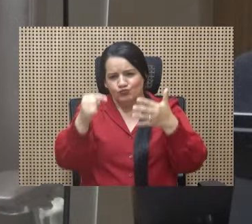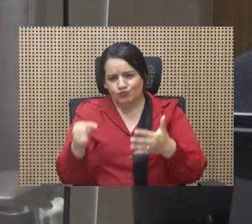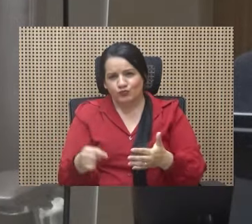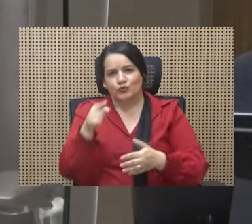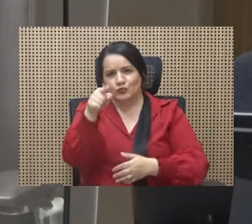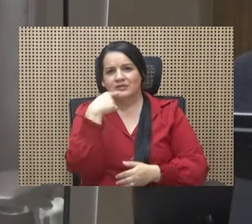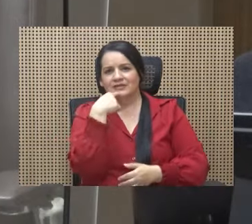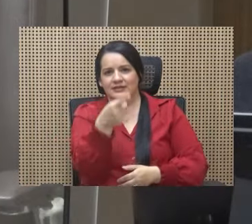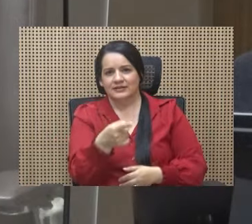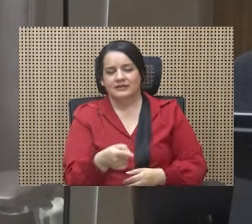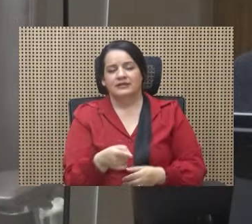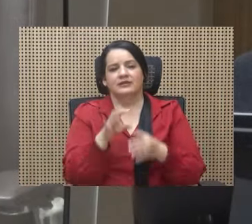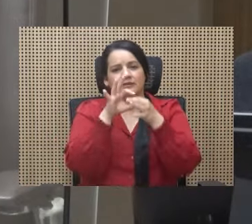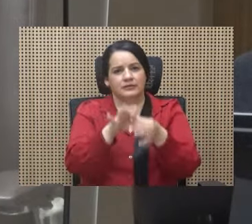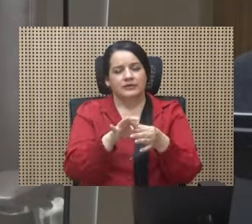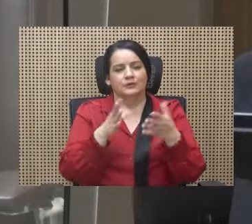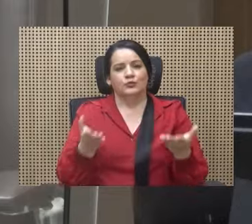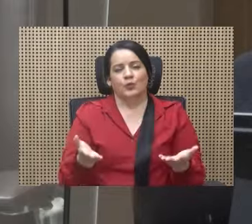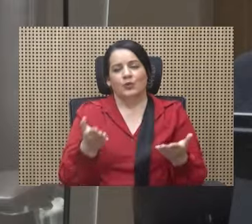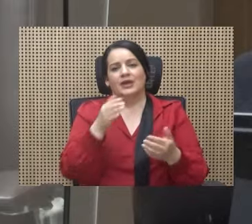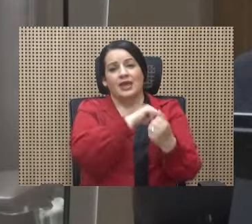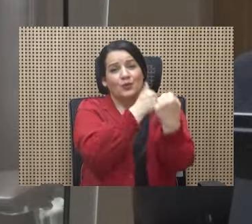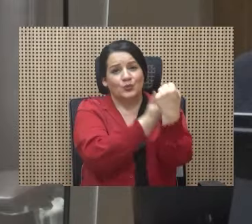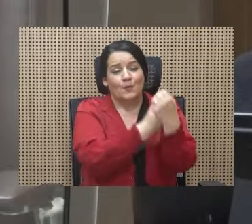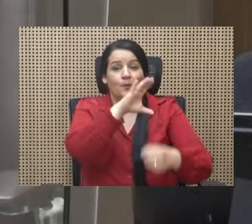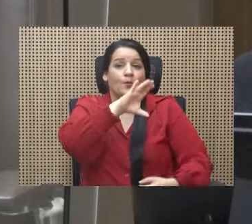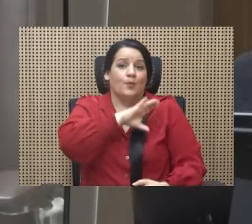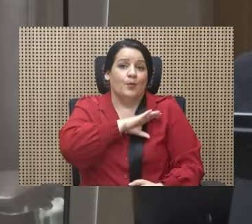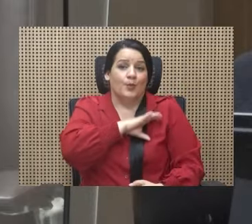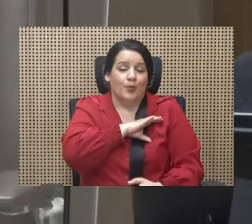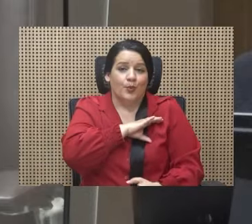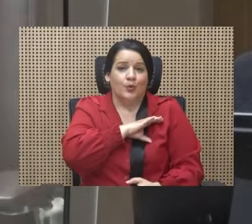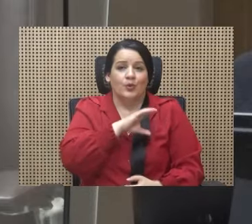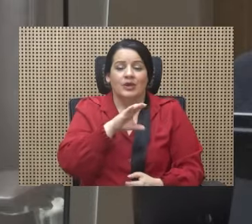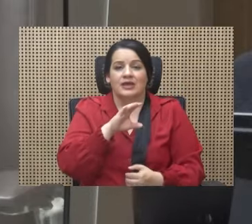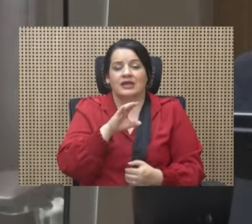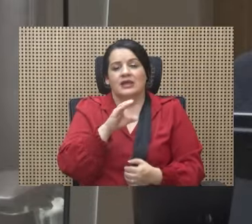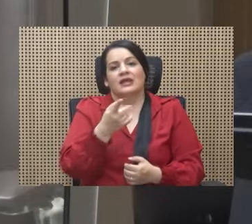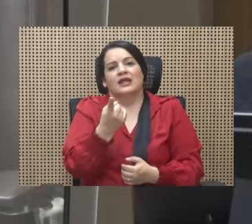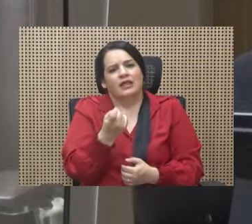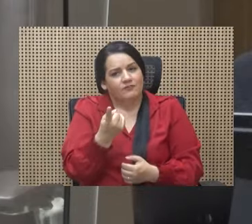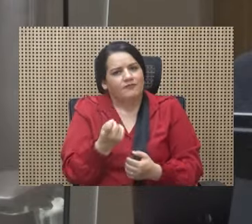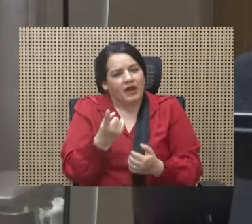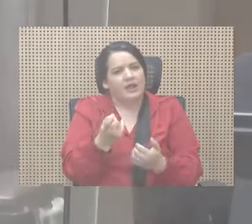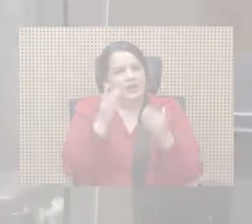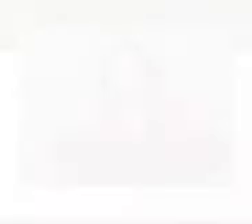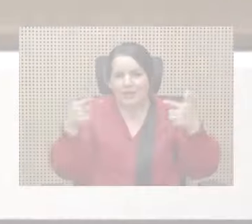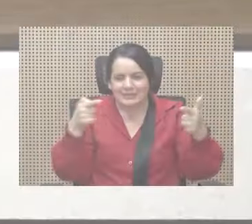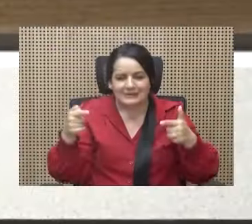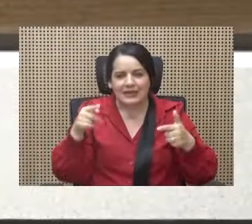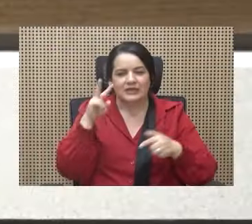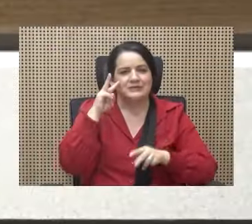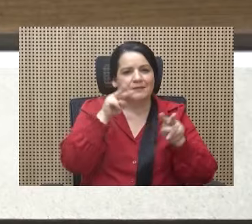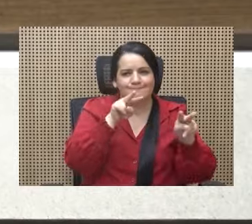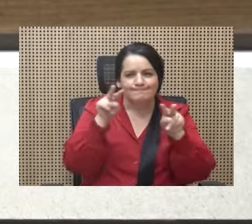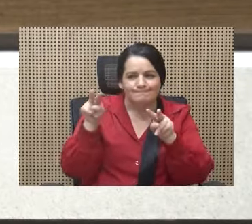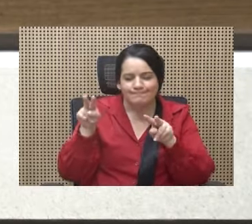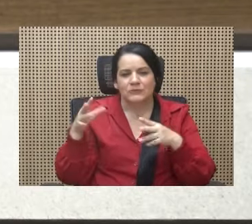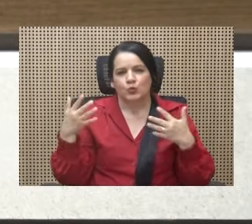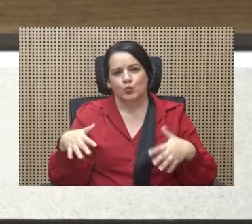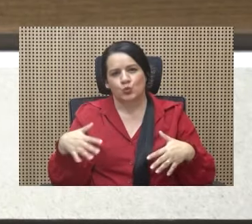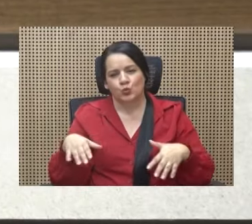que eh las autoridades policiales son insuficientes para atender acciones concretas en ese sentido hemos